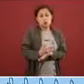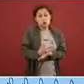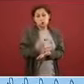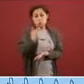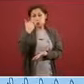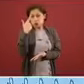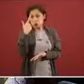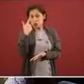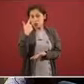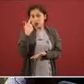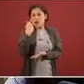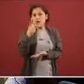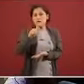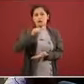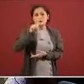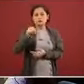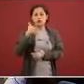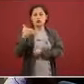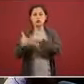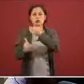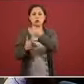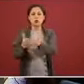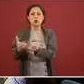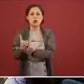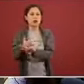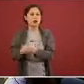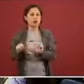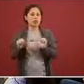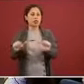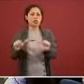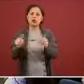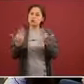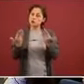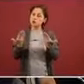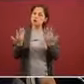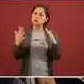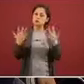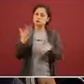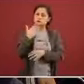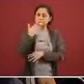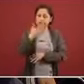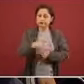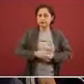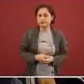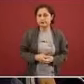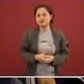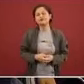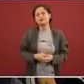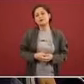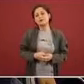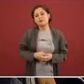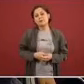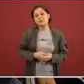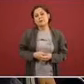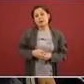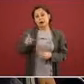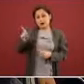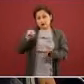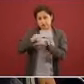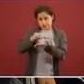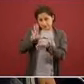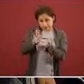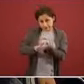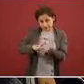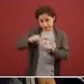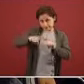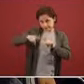recuperarse, ¿no? Y lo que vemos aquí es la cantidad de personas que han ido perdiendo la vida a lo